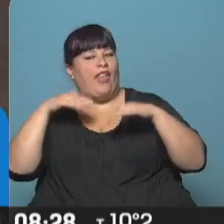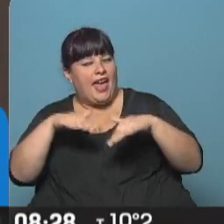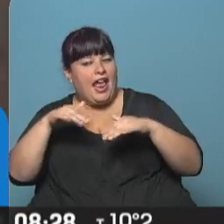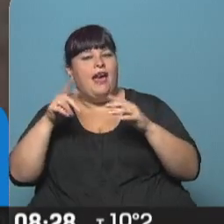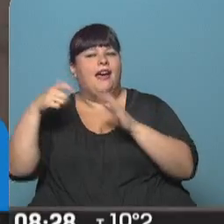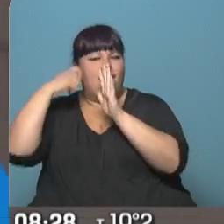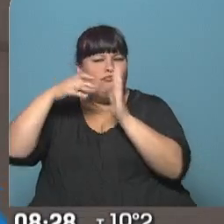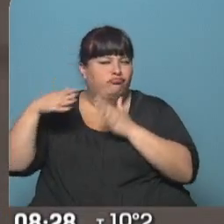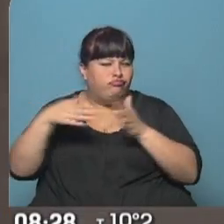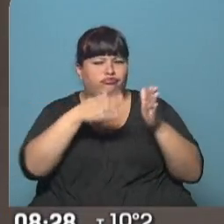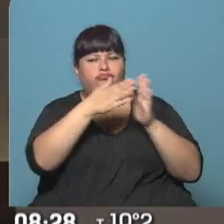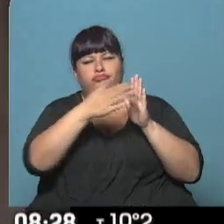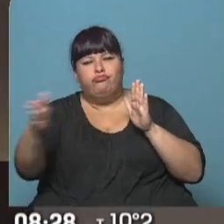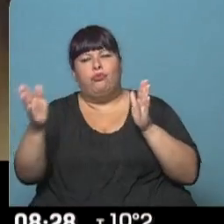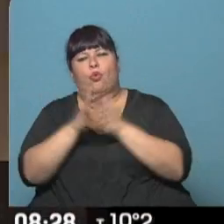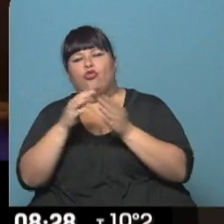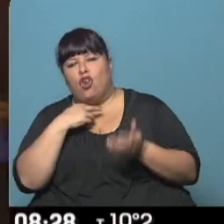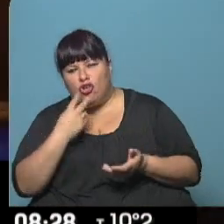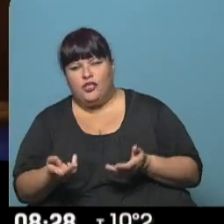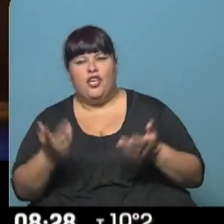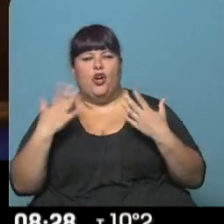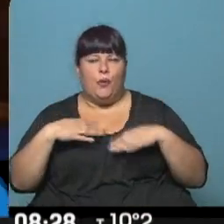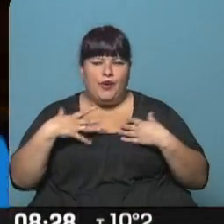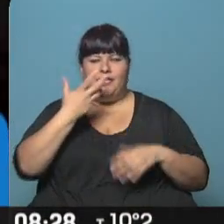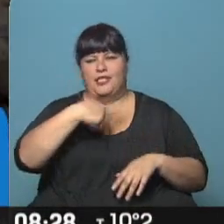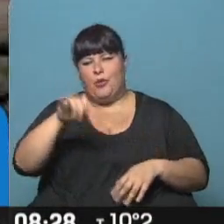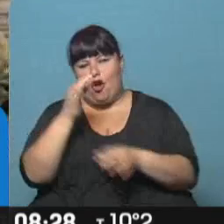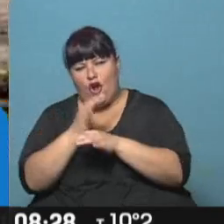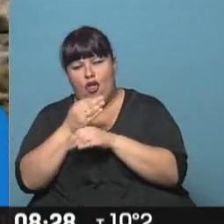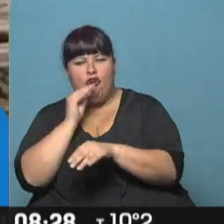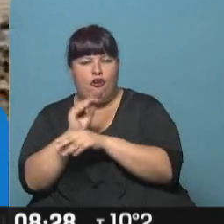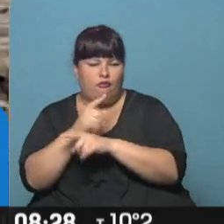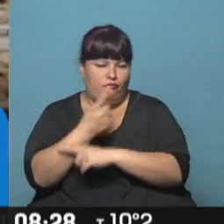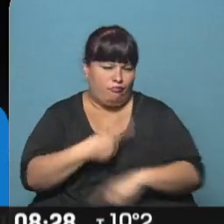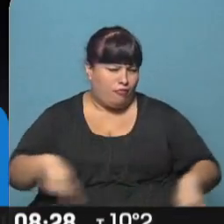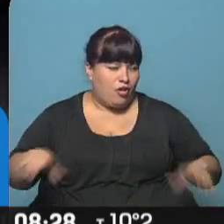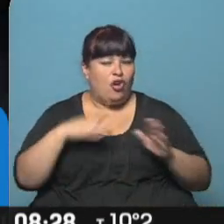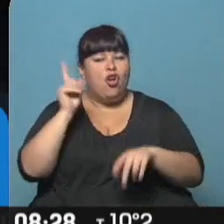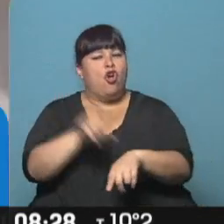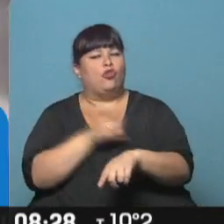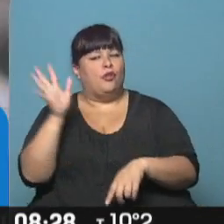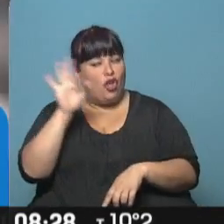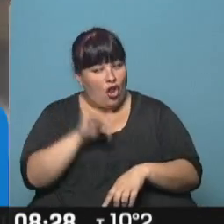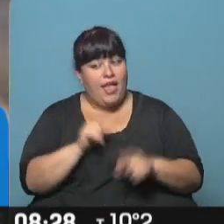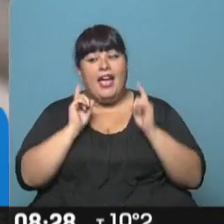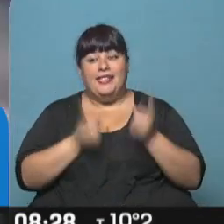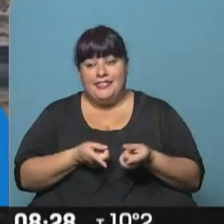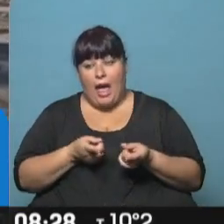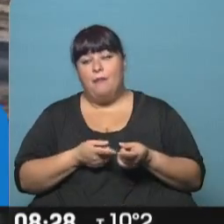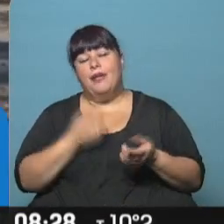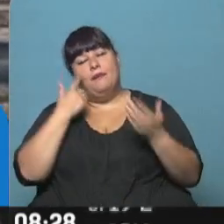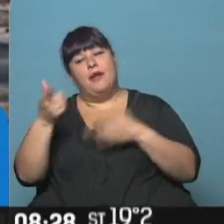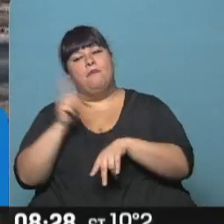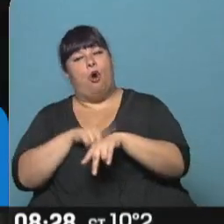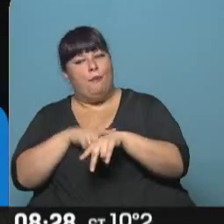lo va a acompañar en su ruta con los hijos, vestirlos, llevarlos al colegio, alimentarlos, en todas sus rutinas y al mismo tiempo también en